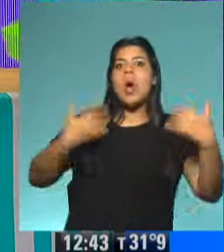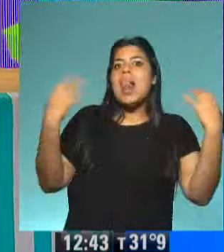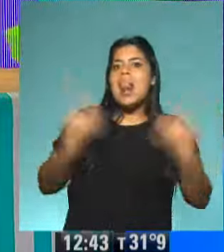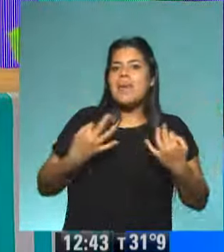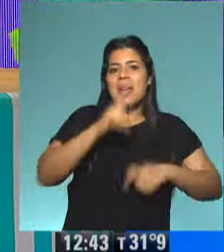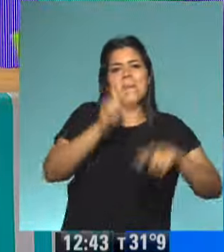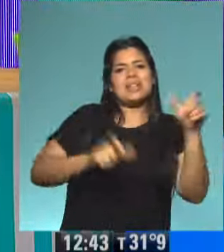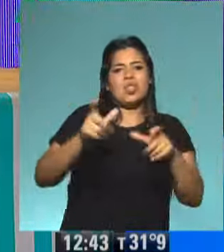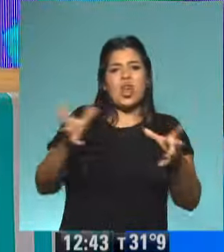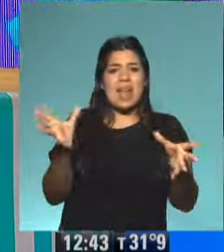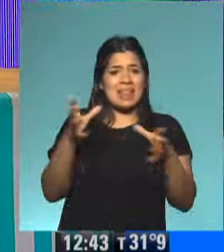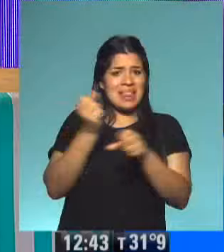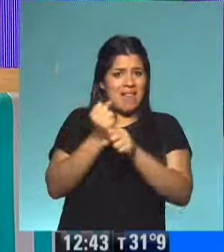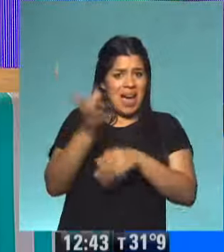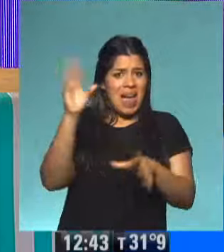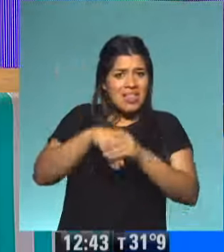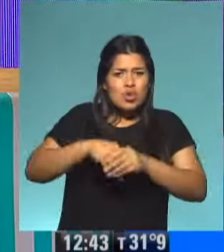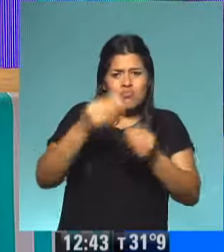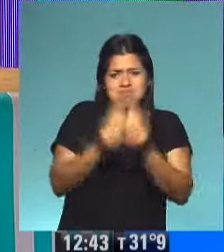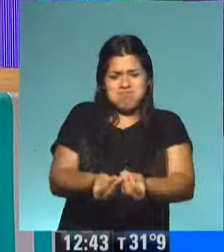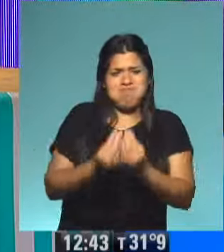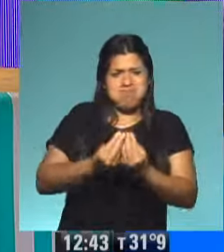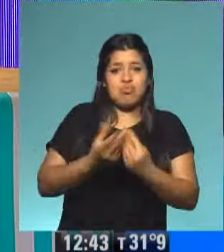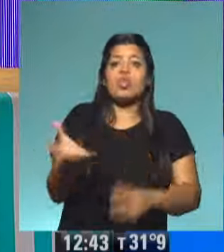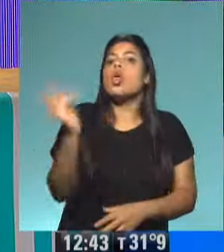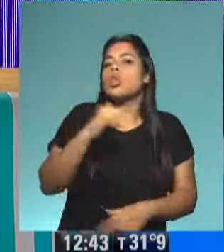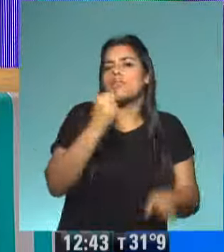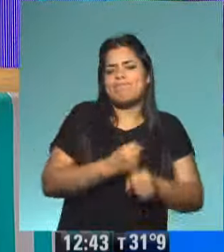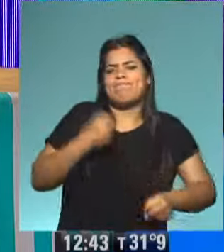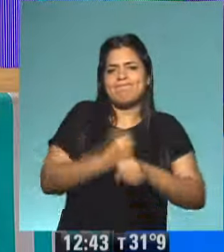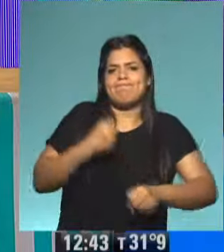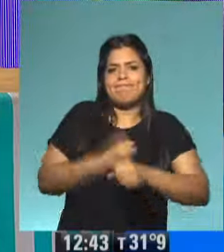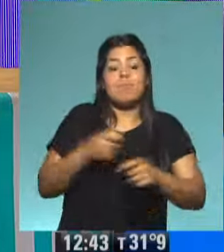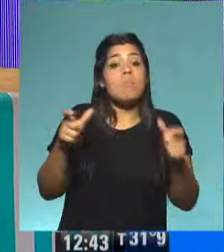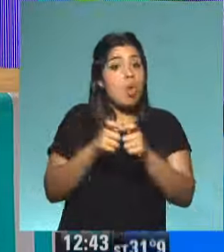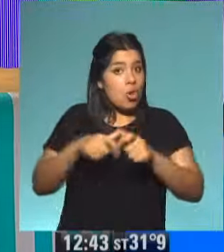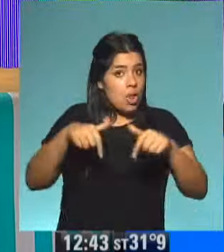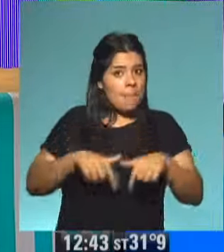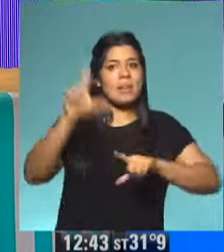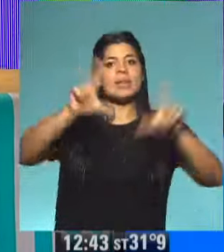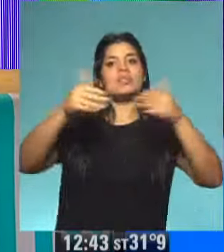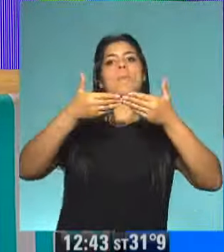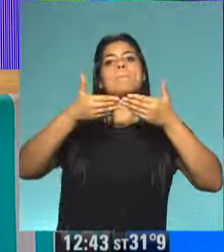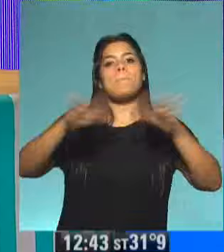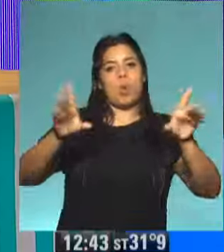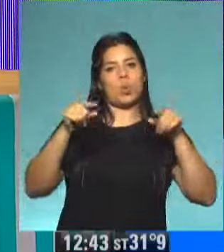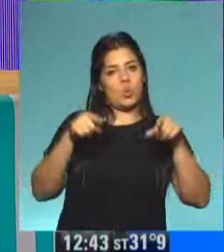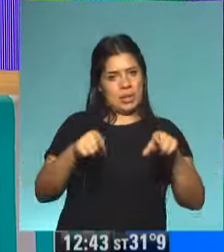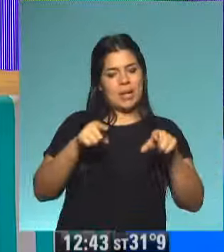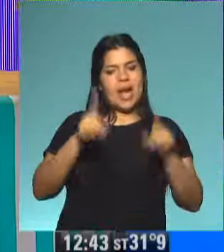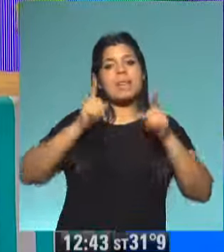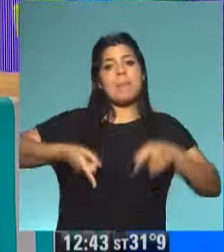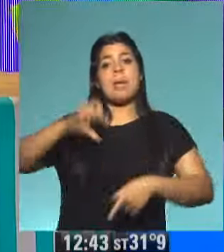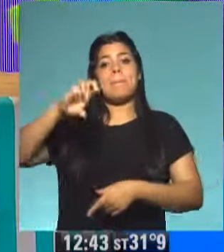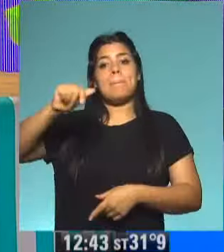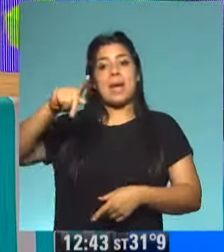un montón de personas que todos los días trabajan incansablemente para que estos programas estén en la televisión pública y en Pacapaca.